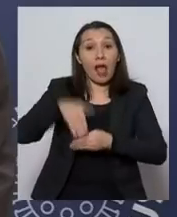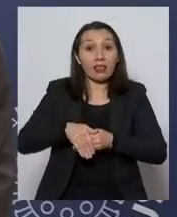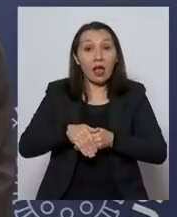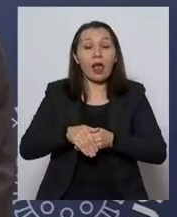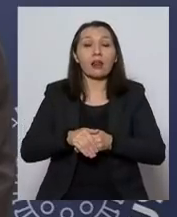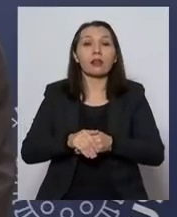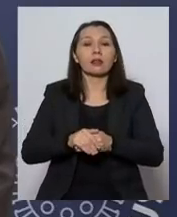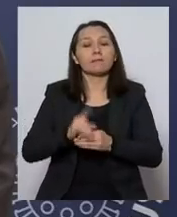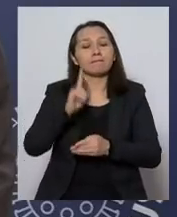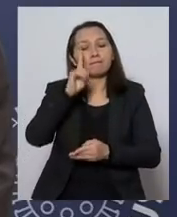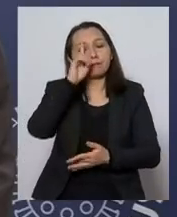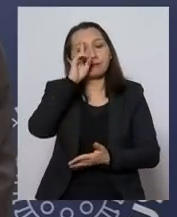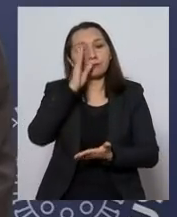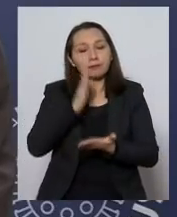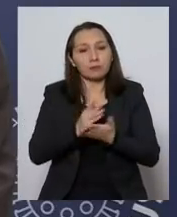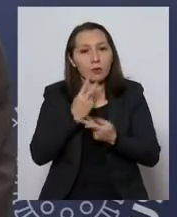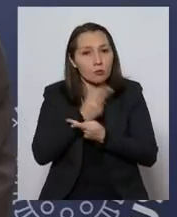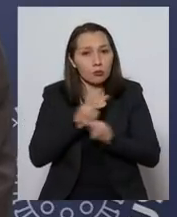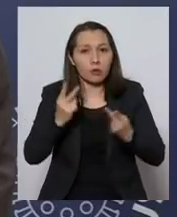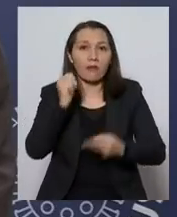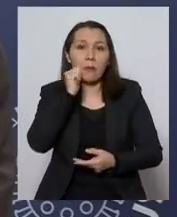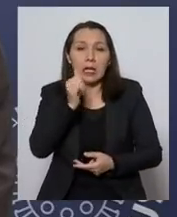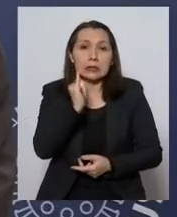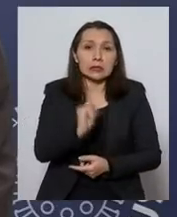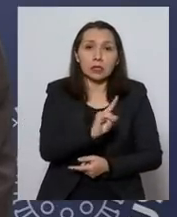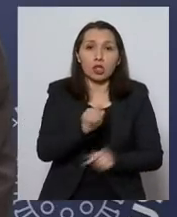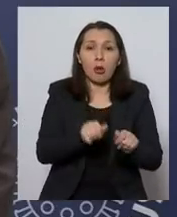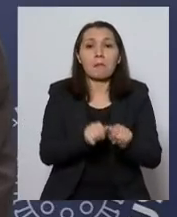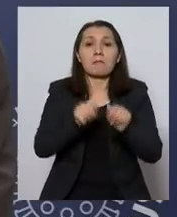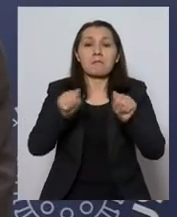para tomarse mañana.